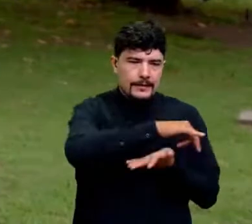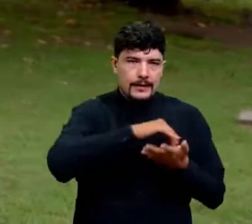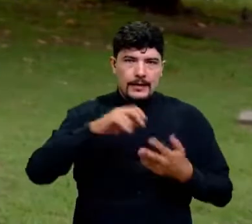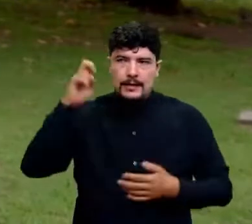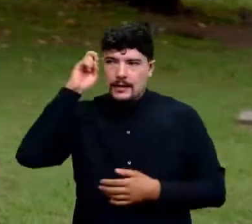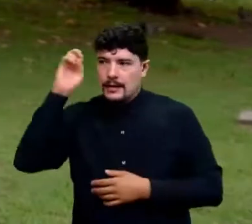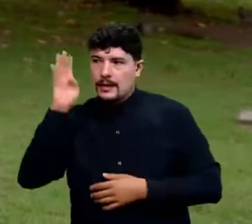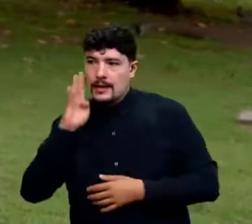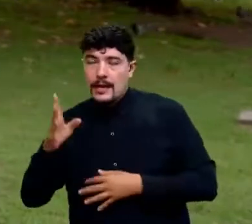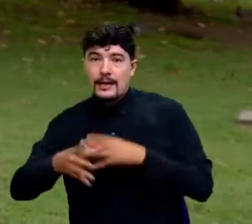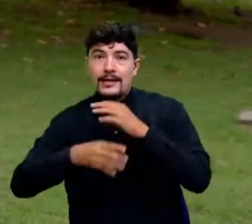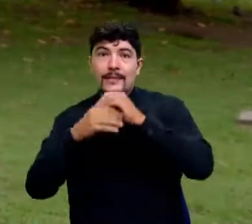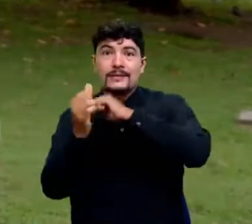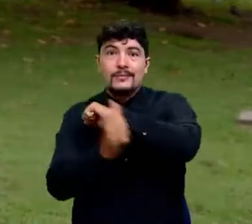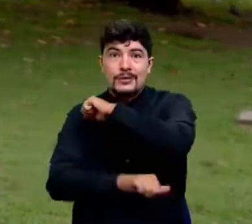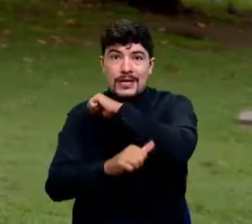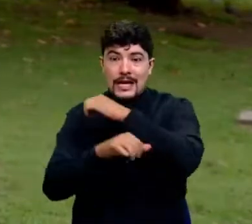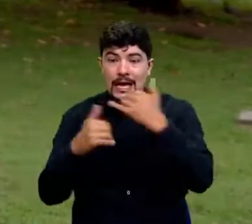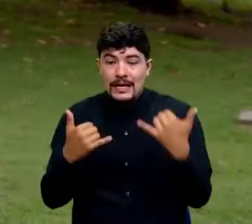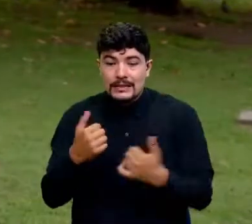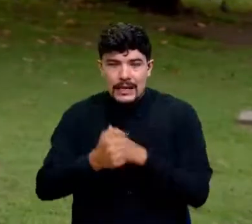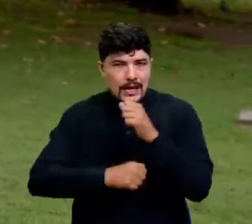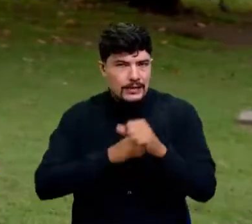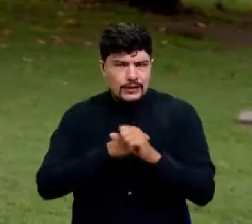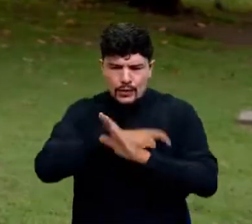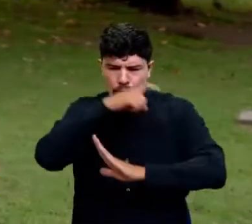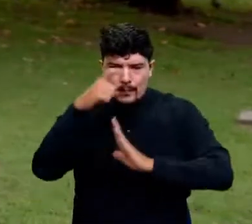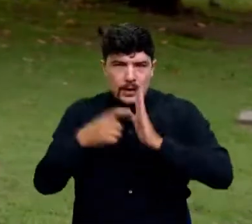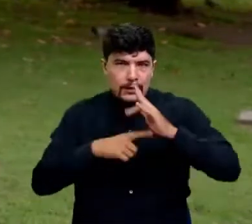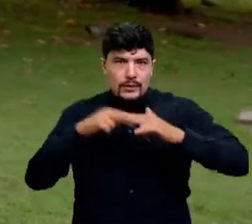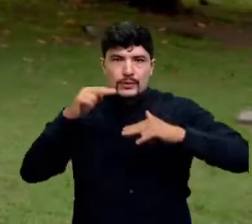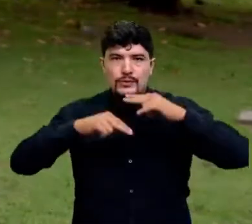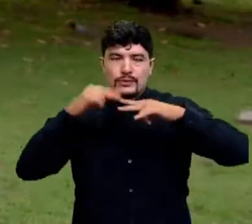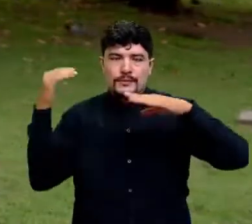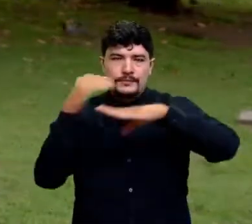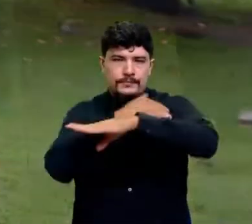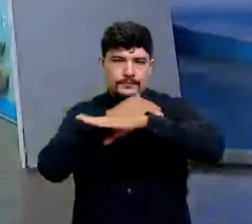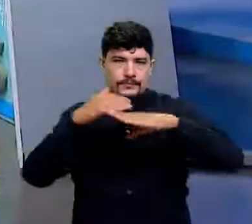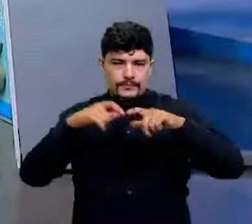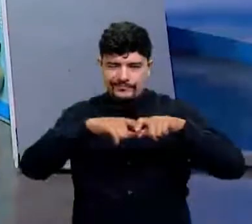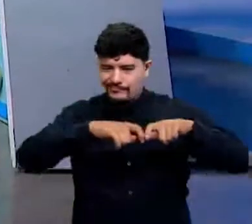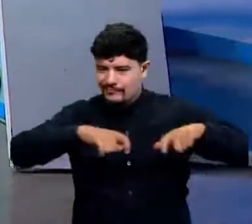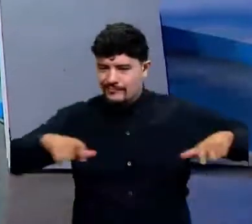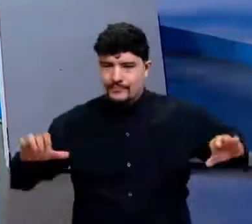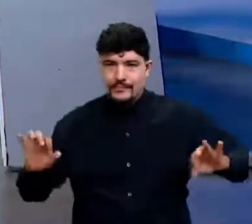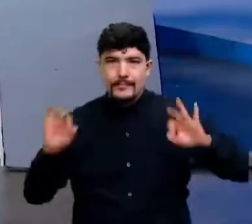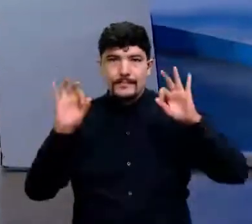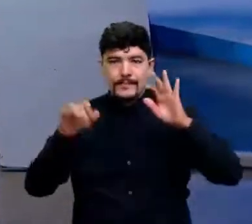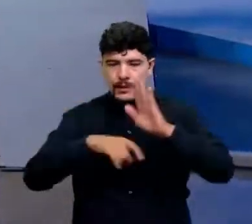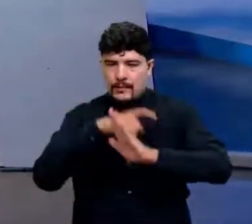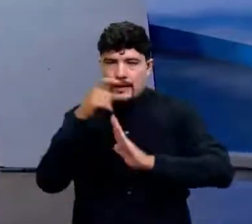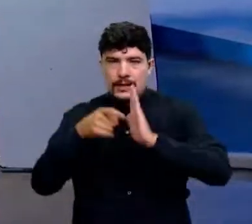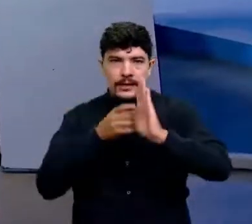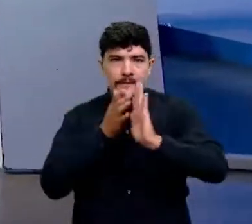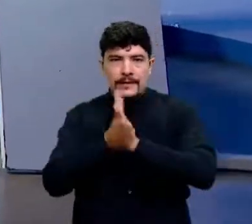Boyacá, en donde se espera para este año culminar con estas obras. Desde Pamplona, Norte de Santander, para Oriente Noticias, Cristian Ramón, estamos informando.